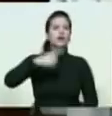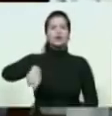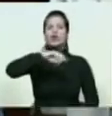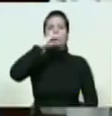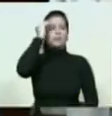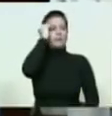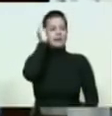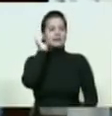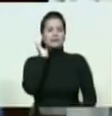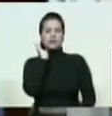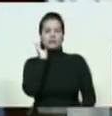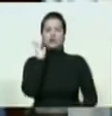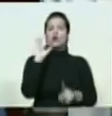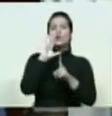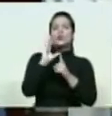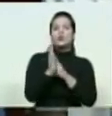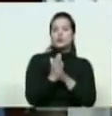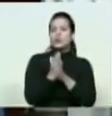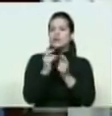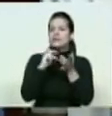función eventista.